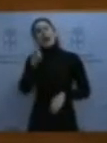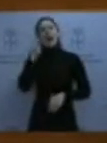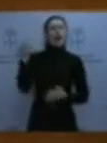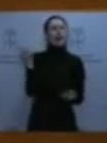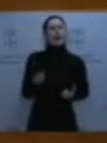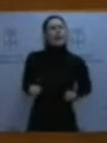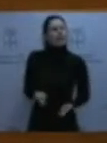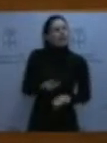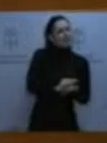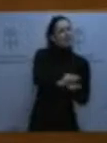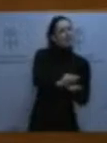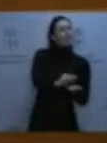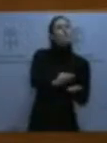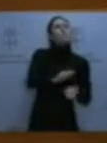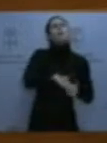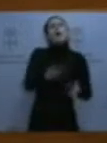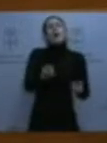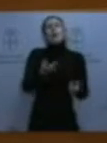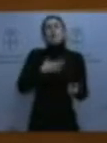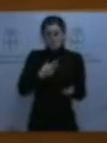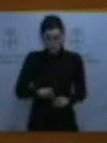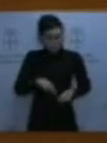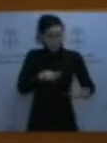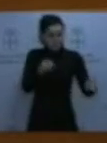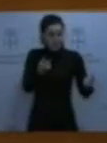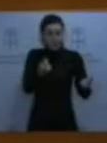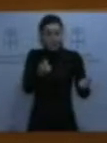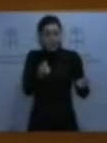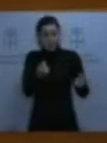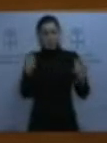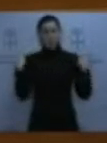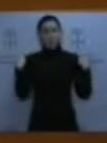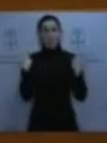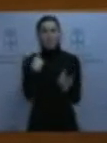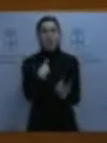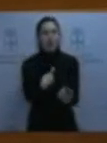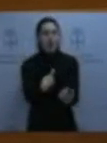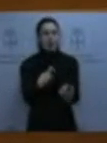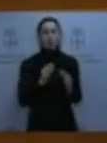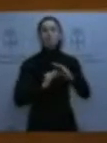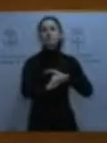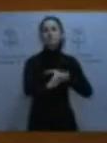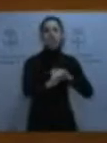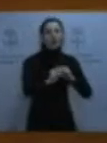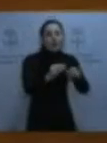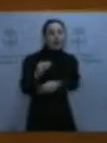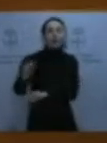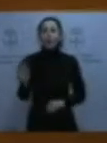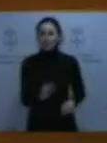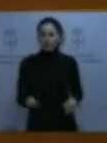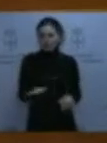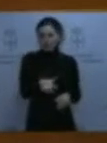gasta el dinero de nuestros impuestos ante el aumento de la desconfianza, no en las instituciones, sino en sus gobernantes.